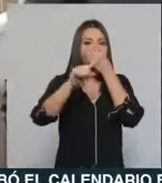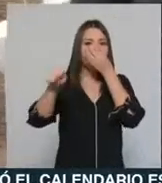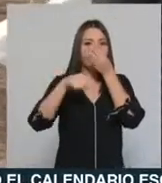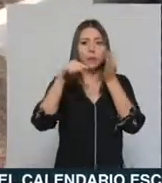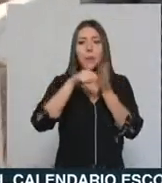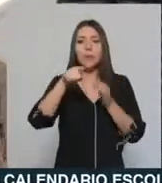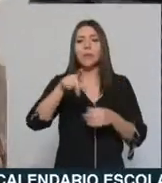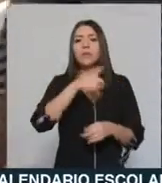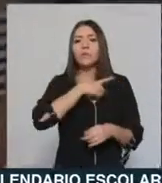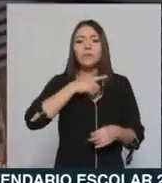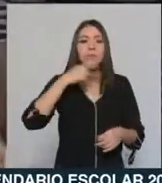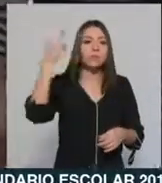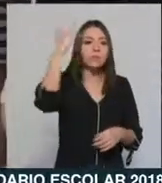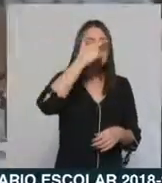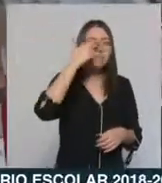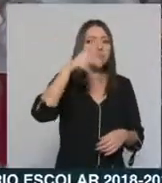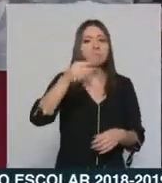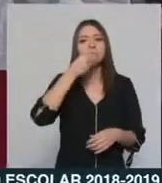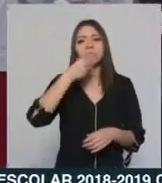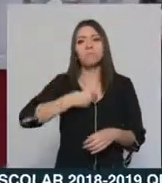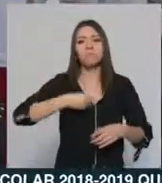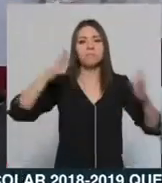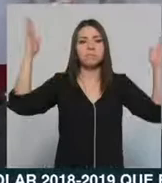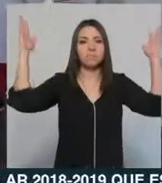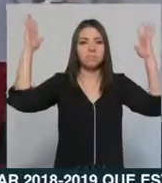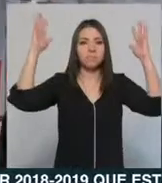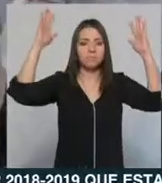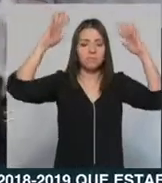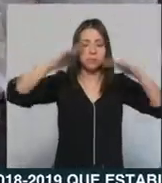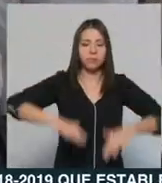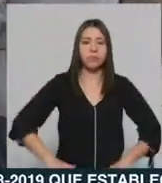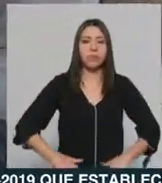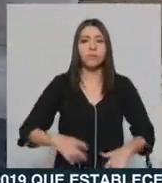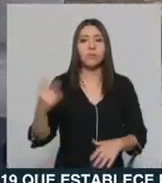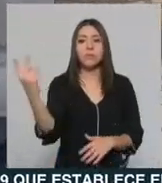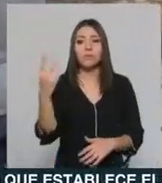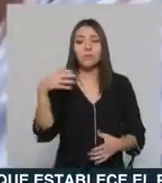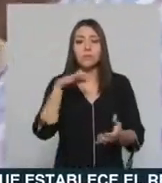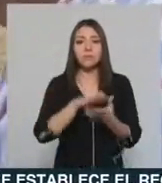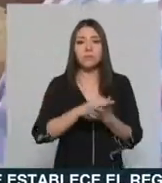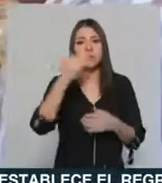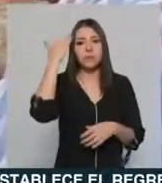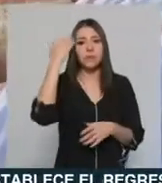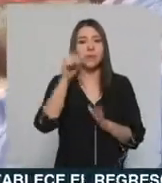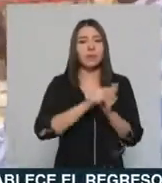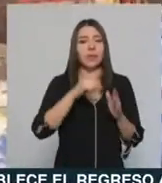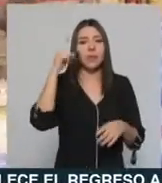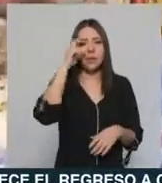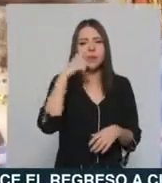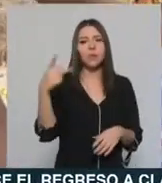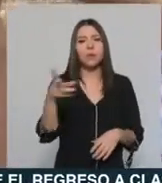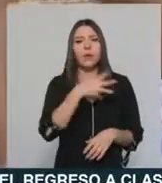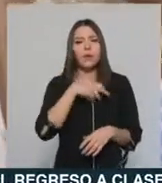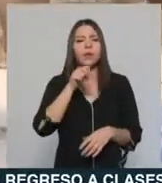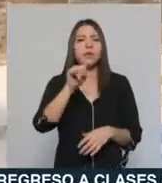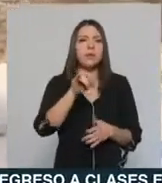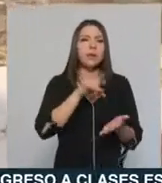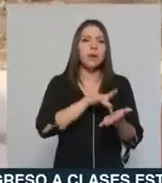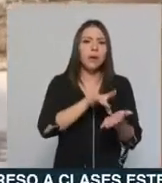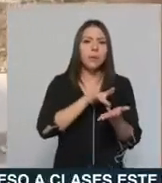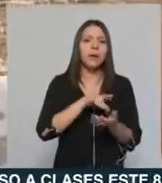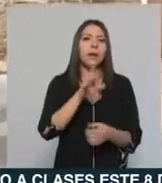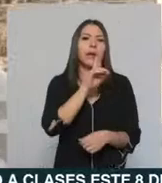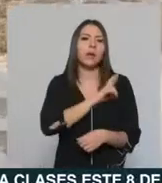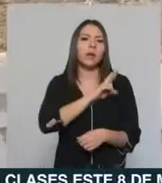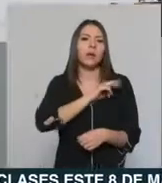inmueble tuvo que ser demolido. Para ella y su esposo han sido meses complicados. A pesar de que sus hijos los apoyaron y les rentaron